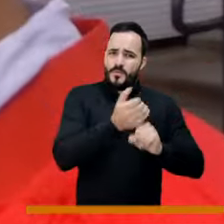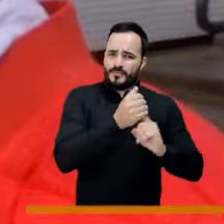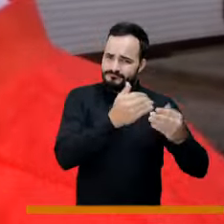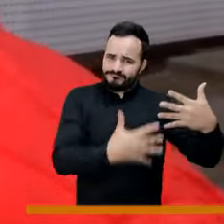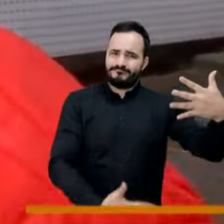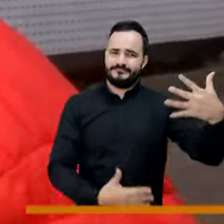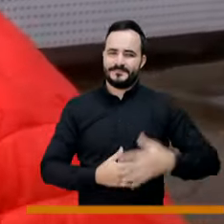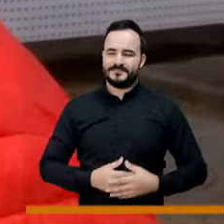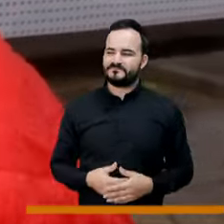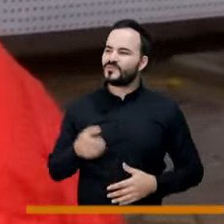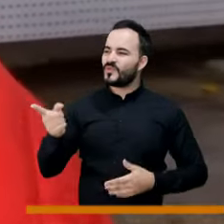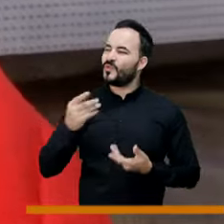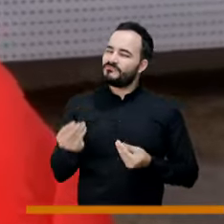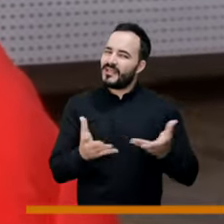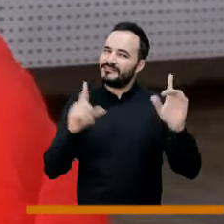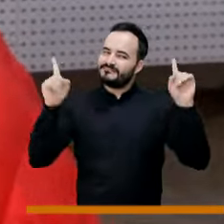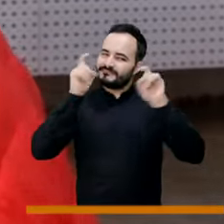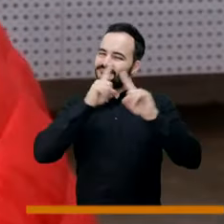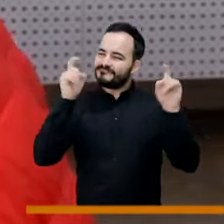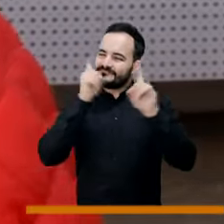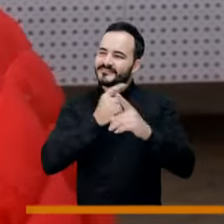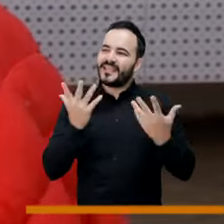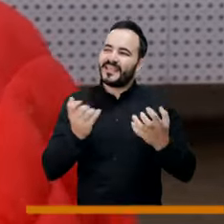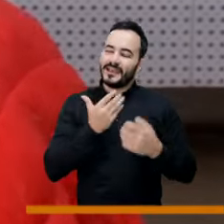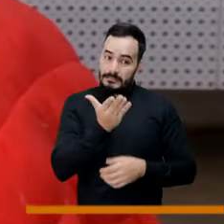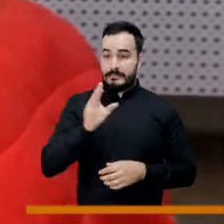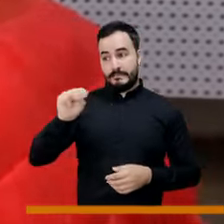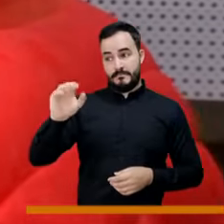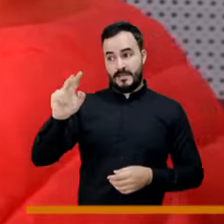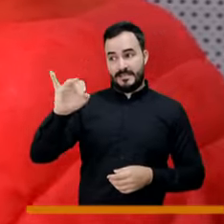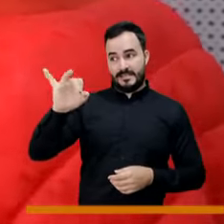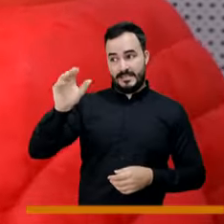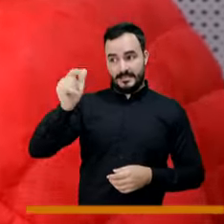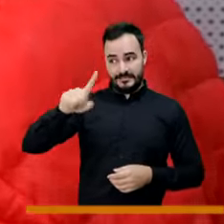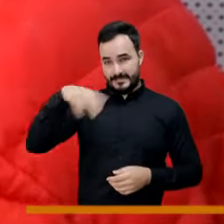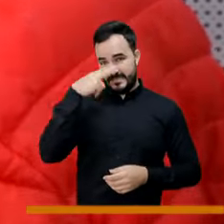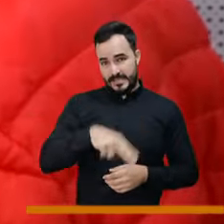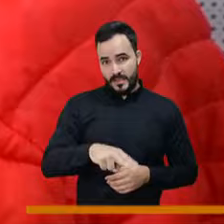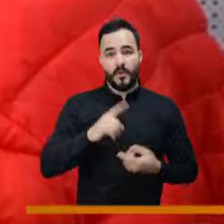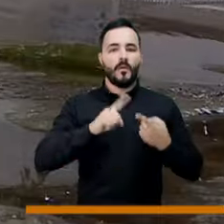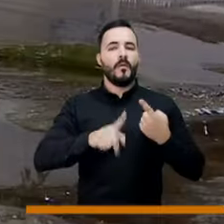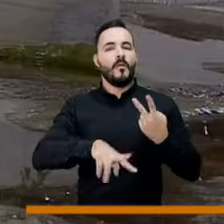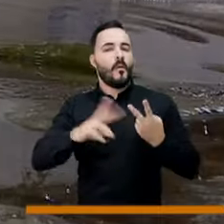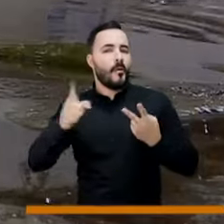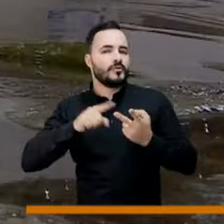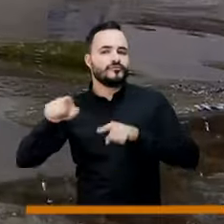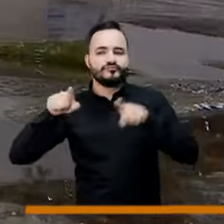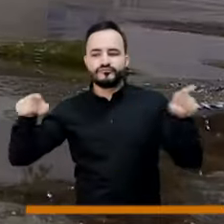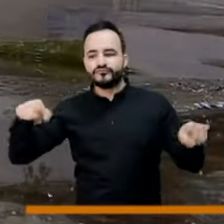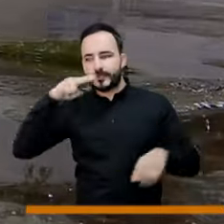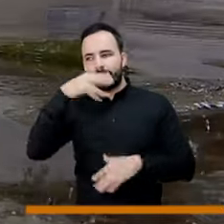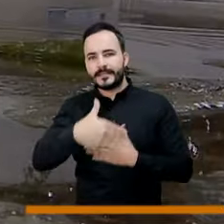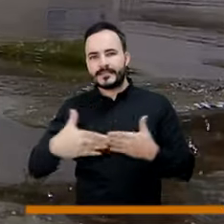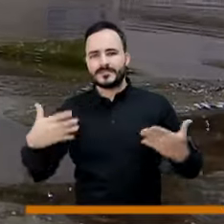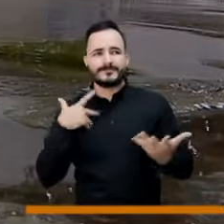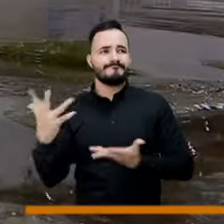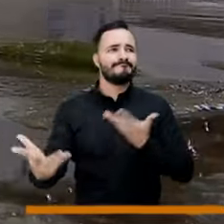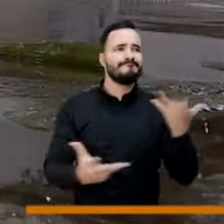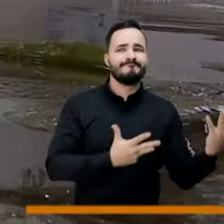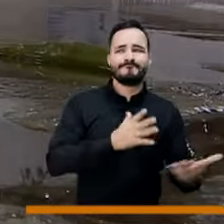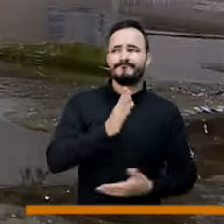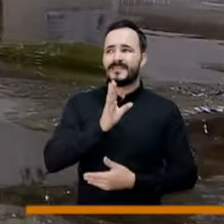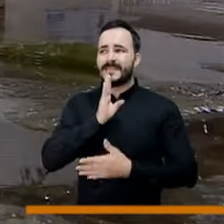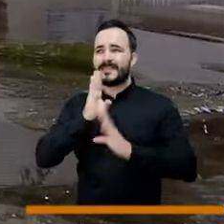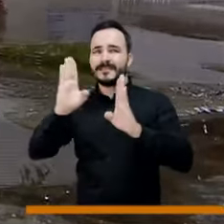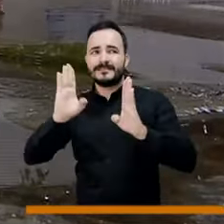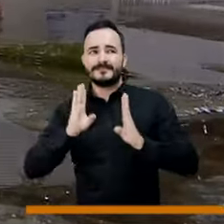Matías, a todos esos niños que de pronto se les dificulta encontrar un espacio como este para desarrollarse en sus